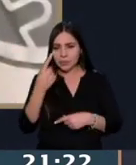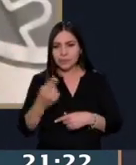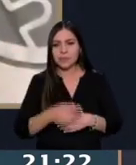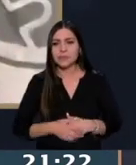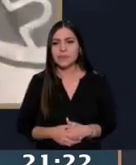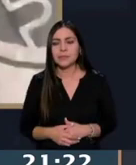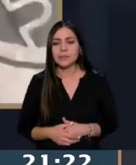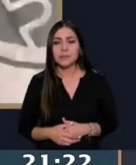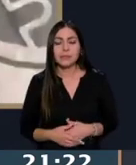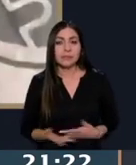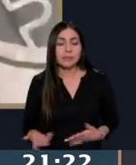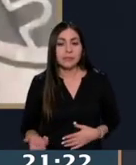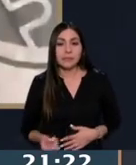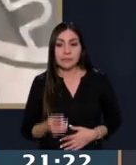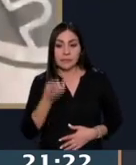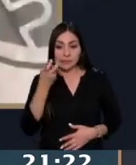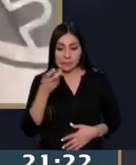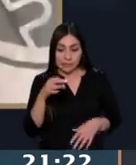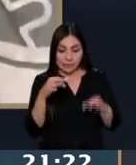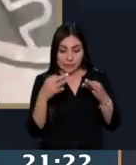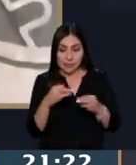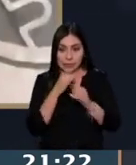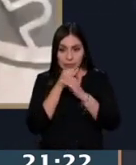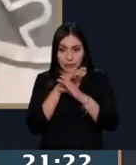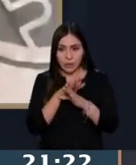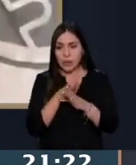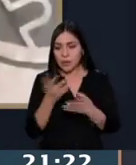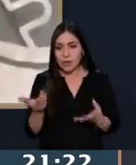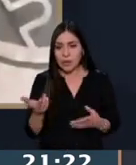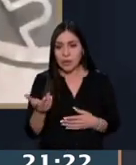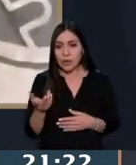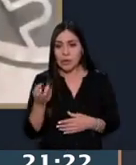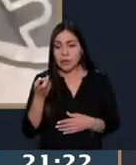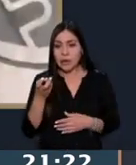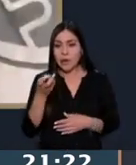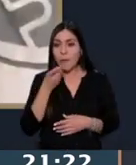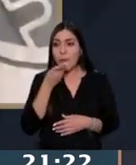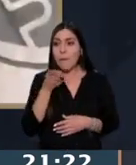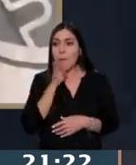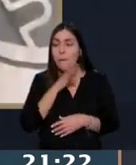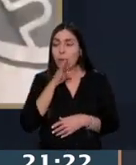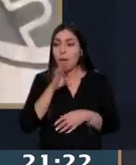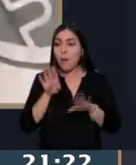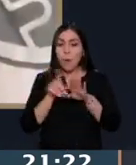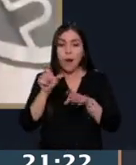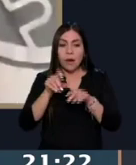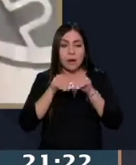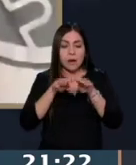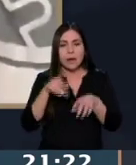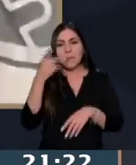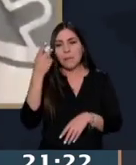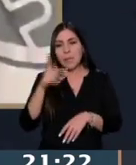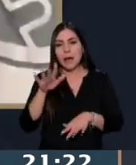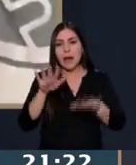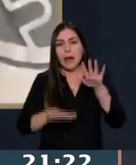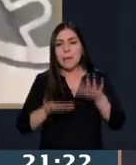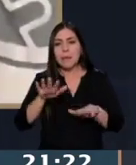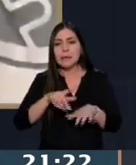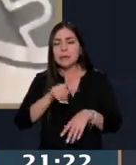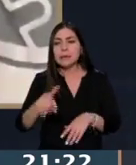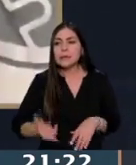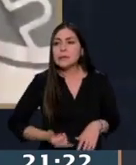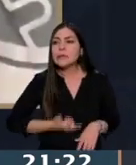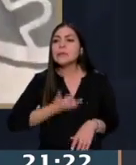Digamos, no es la información y no porque esté mal editorializar. El problema es cuando se confunde la